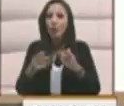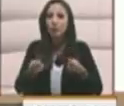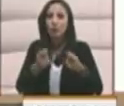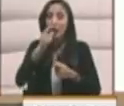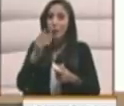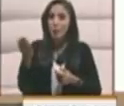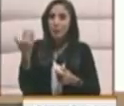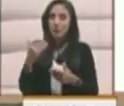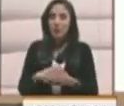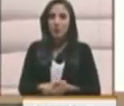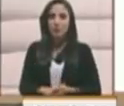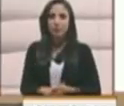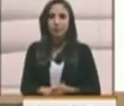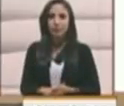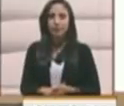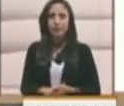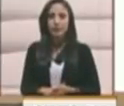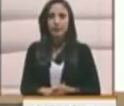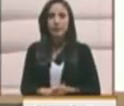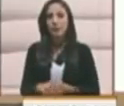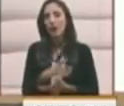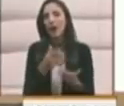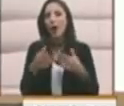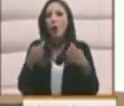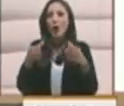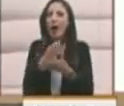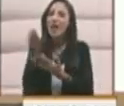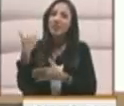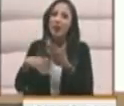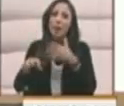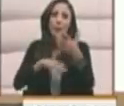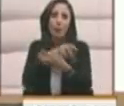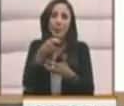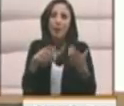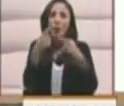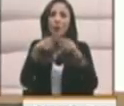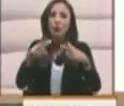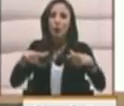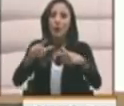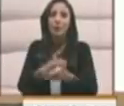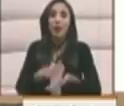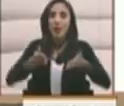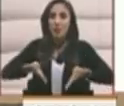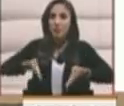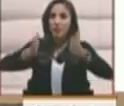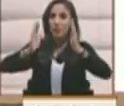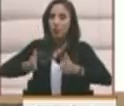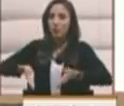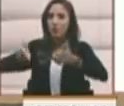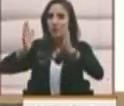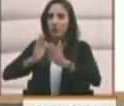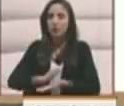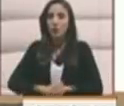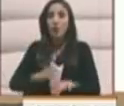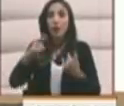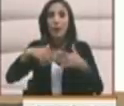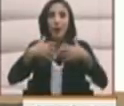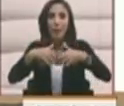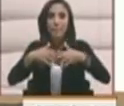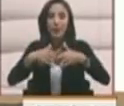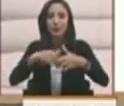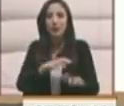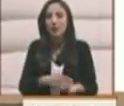pasado del asalto al fuerte Paramacay, apartamentos y un conjunto de empresas de